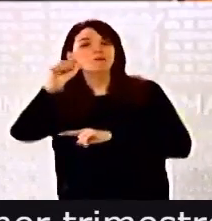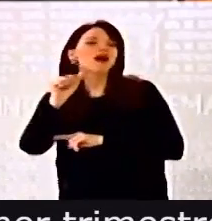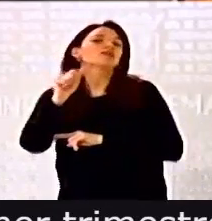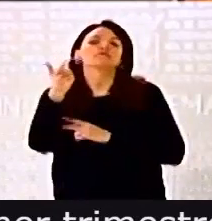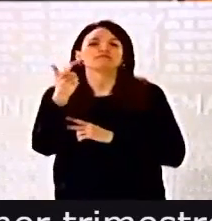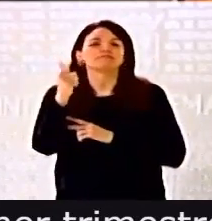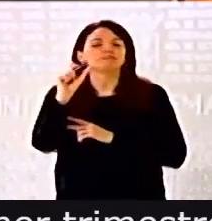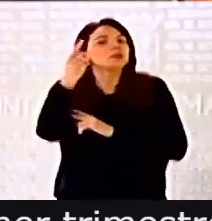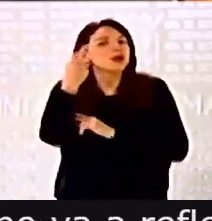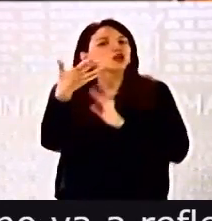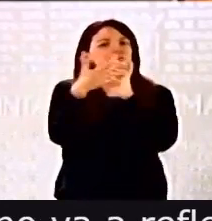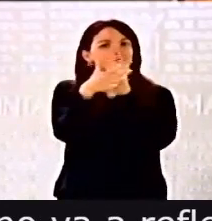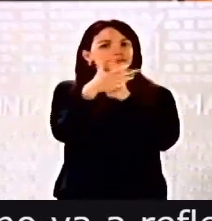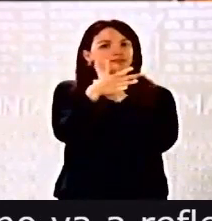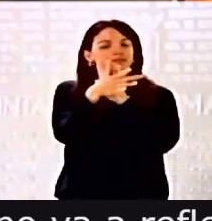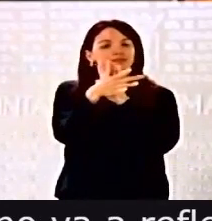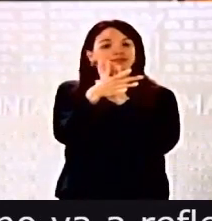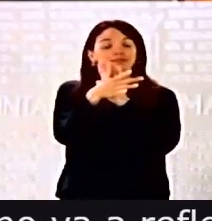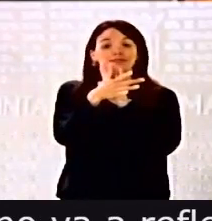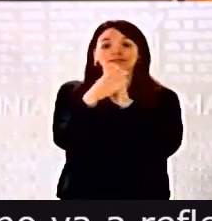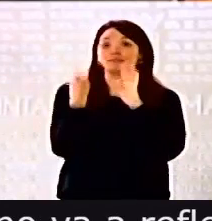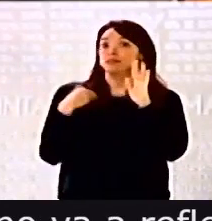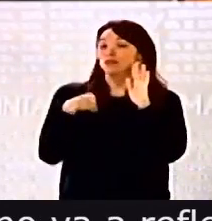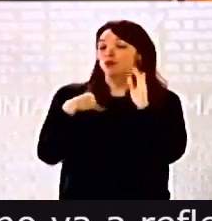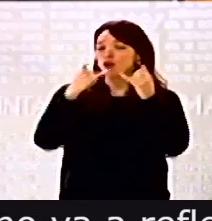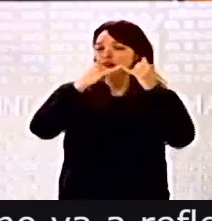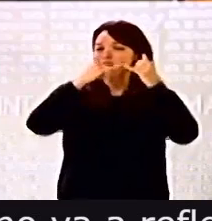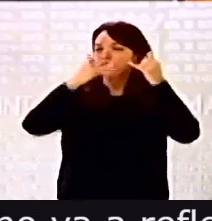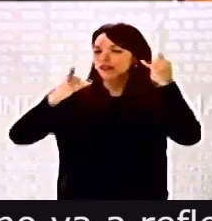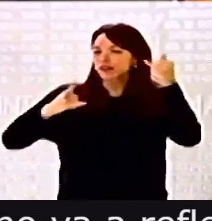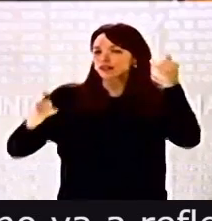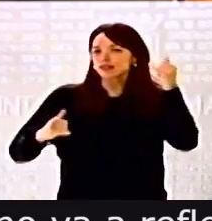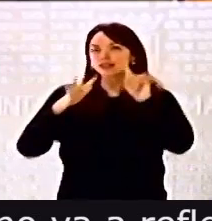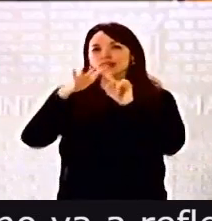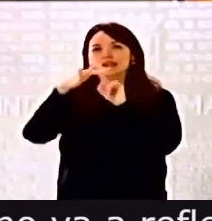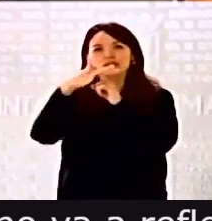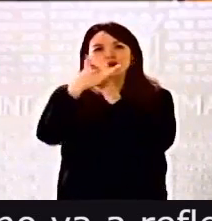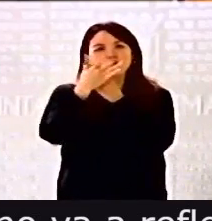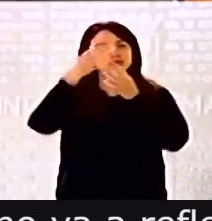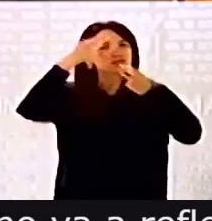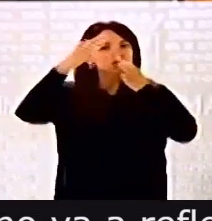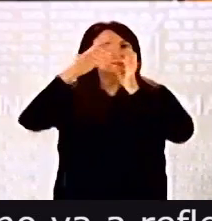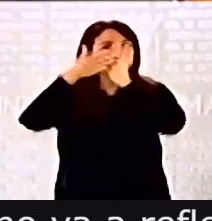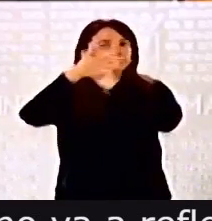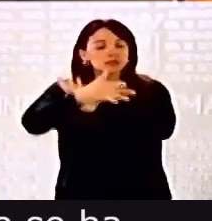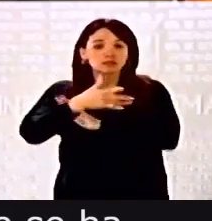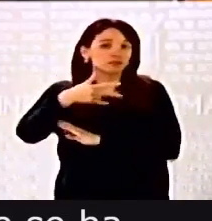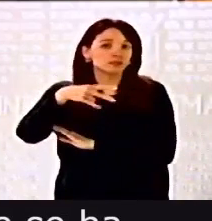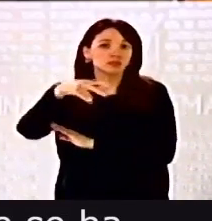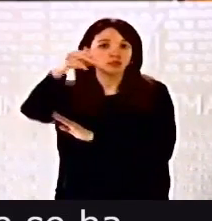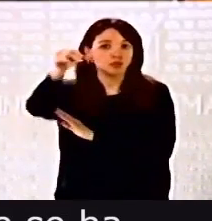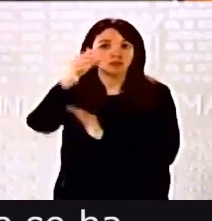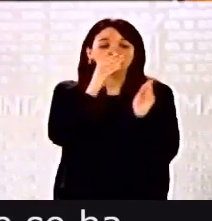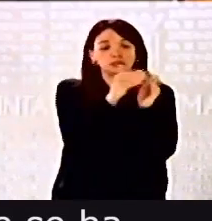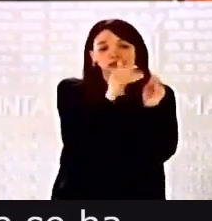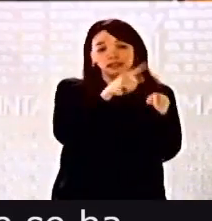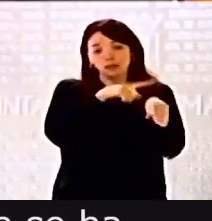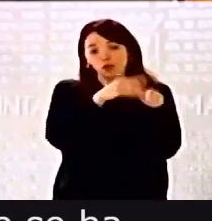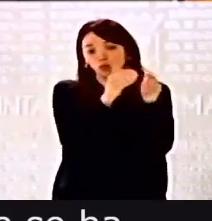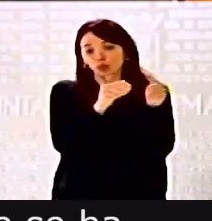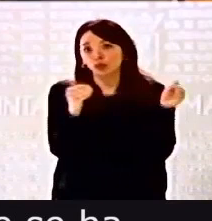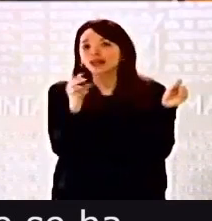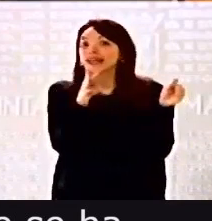refleja la situación de la crisis tan concentrada que se ha producido en este periodo de tiempo, sobre todo lo que afecta a los 3